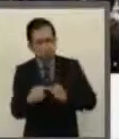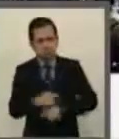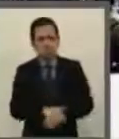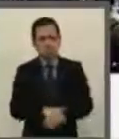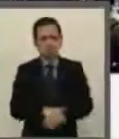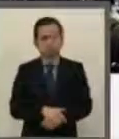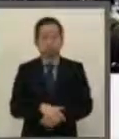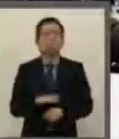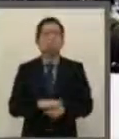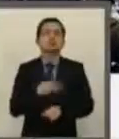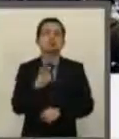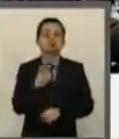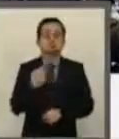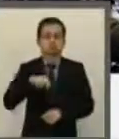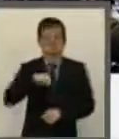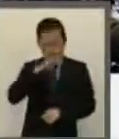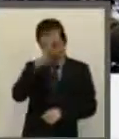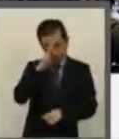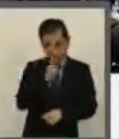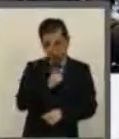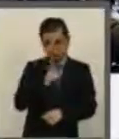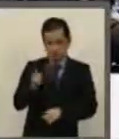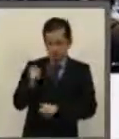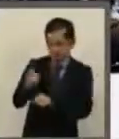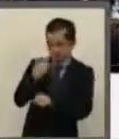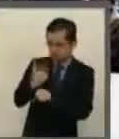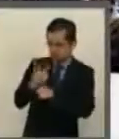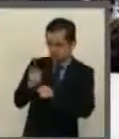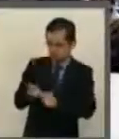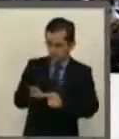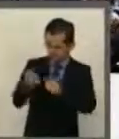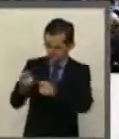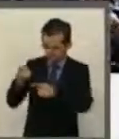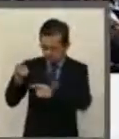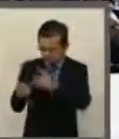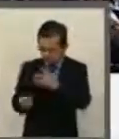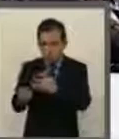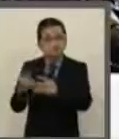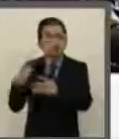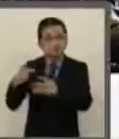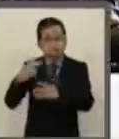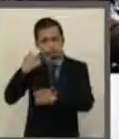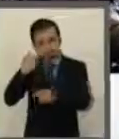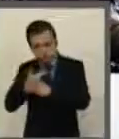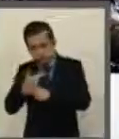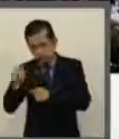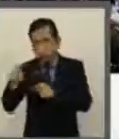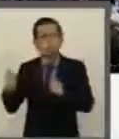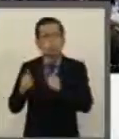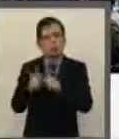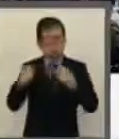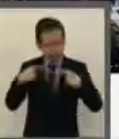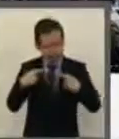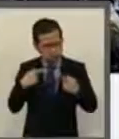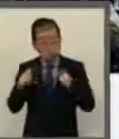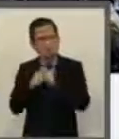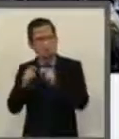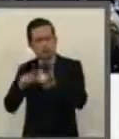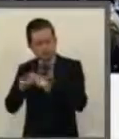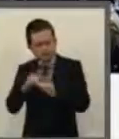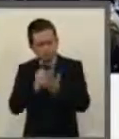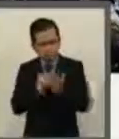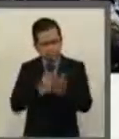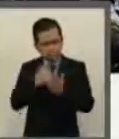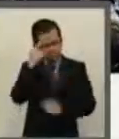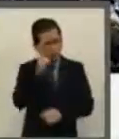contar con una secretaría que disponga de los recursos humanos y fiscales necesarios para investigar la conducta de